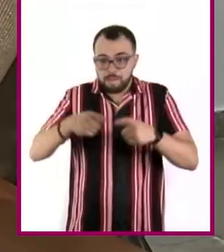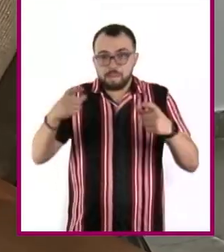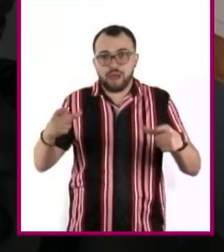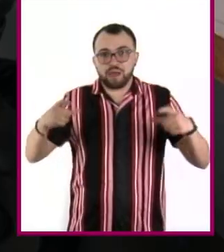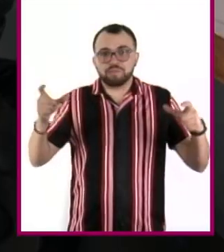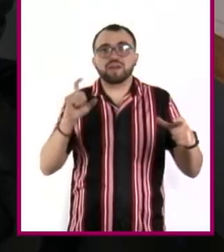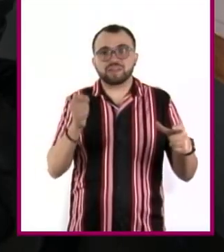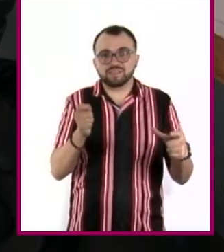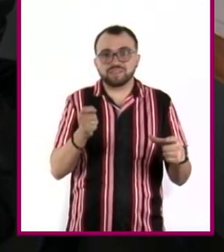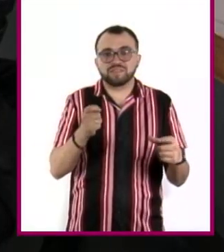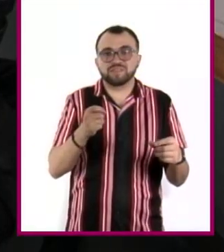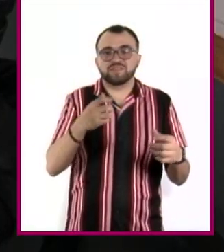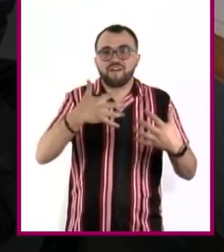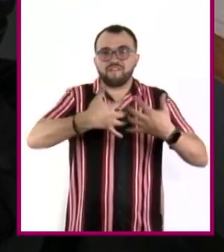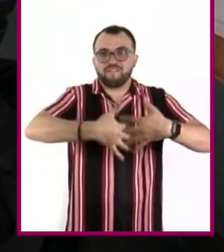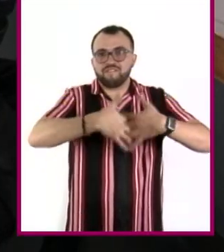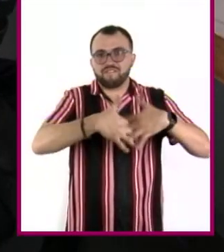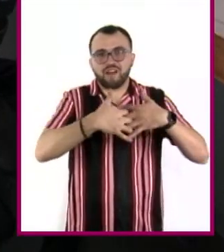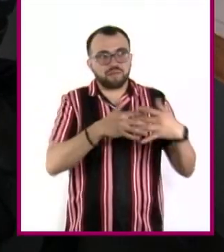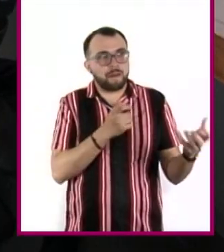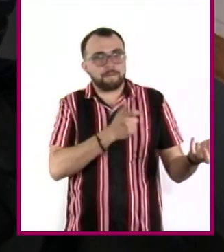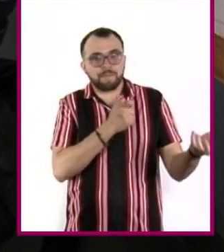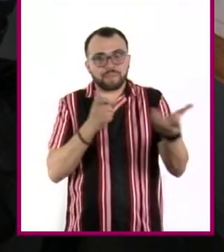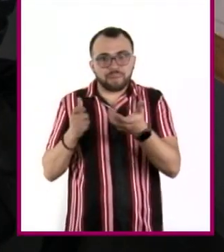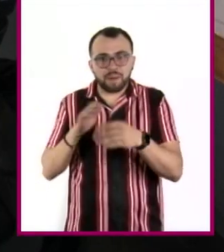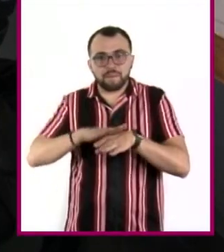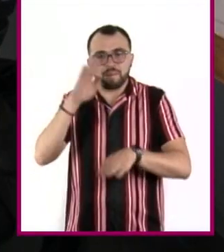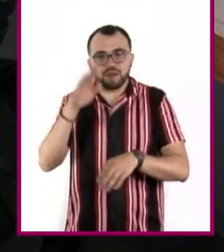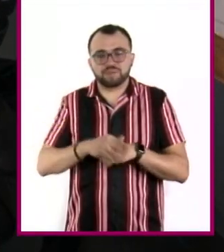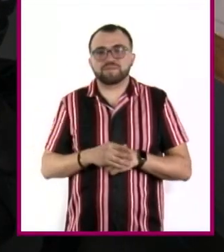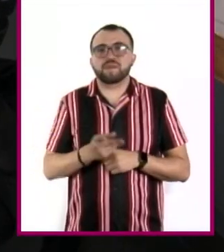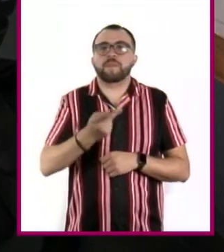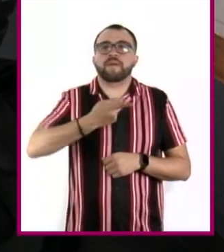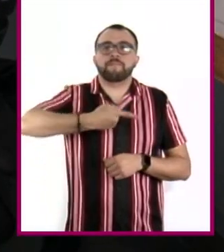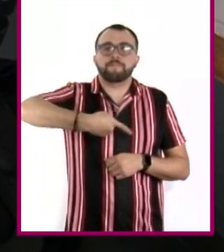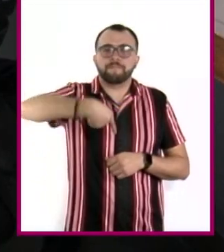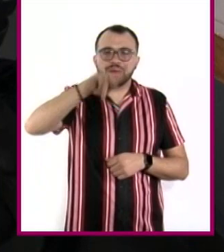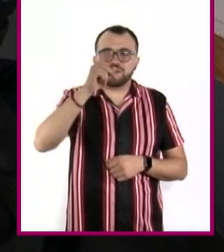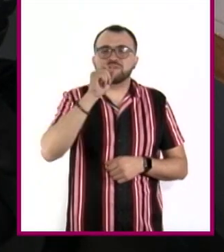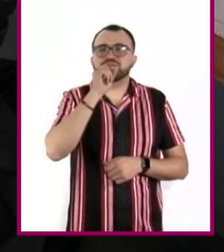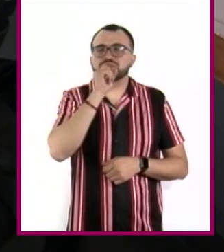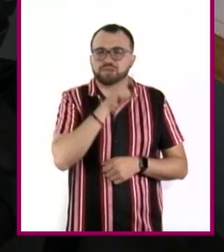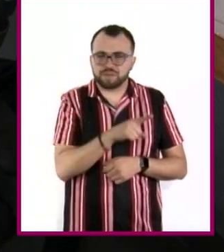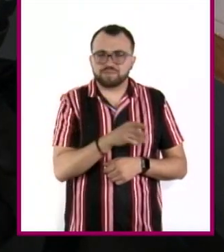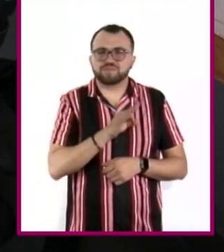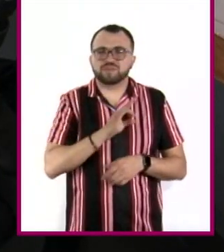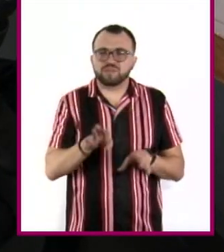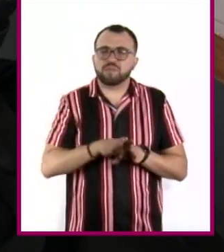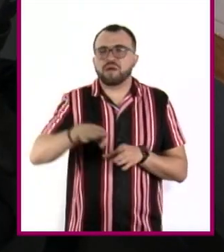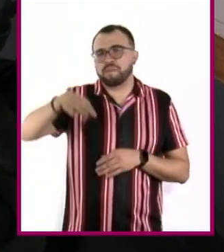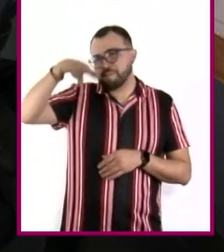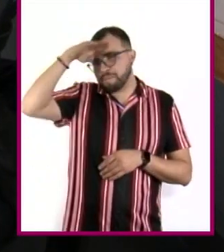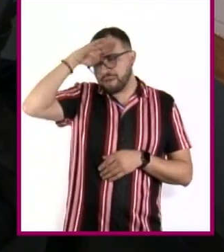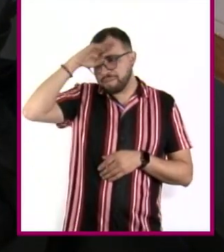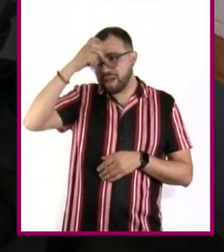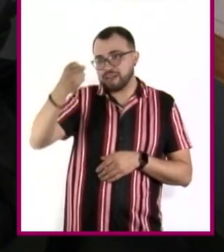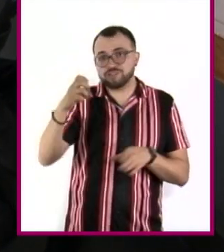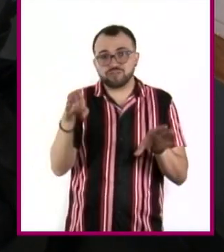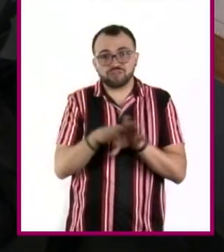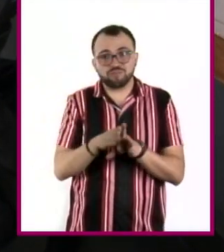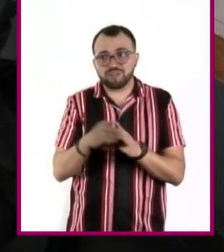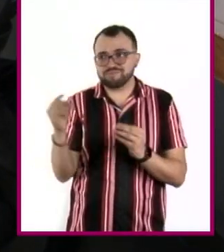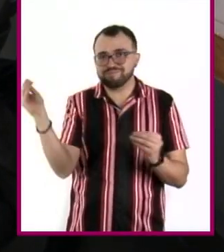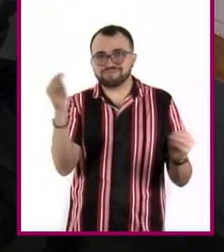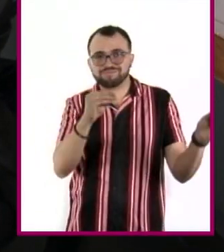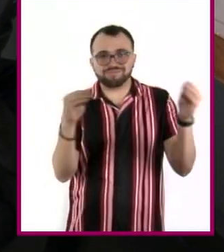armamentista. Bueno, sí, pero también vale la pena reflexionar sobre el hecho de que esa tensión entre las dos superpotencias